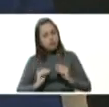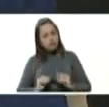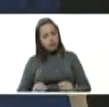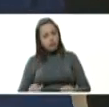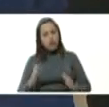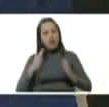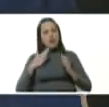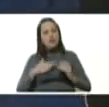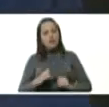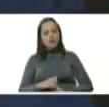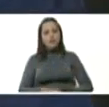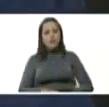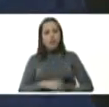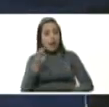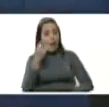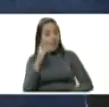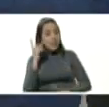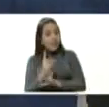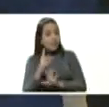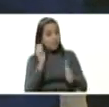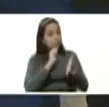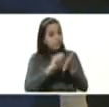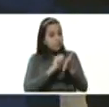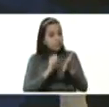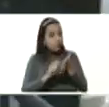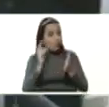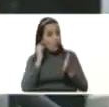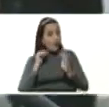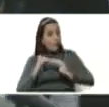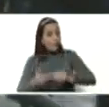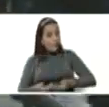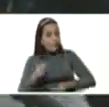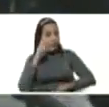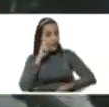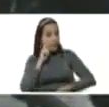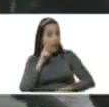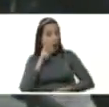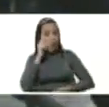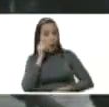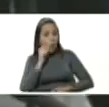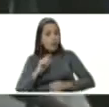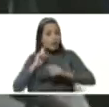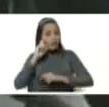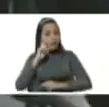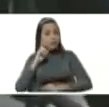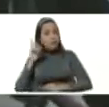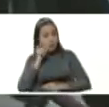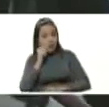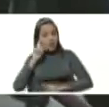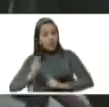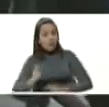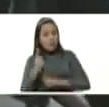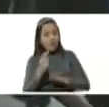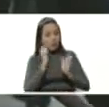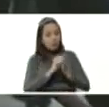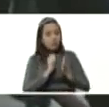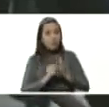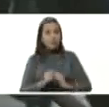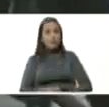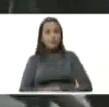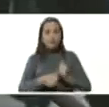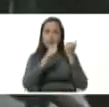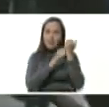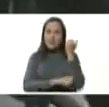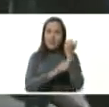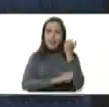Los hombres embarazados están tomando nota. Y ustedes se conectan con el color naranja. Ajá. Que va irradiando. Qué bello ese color, ¿verdad, Silvia?